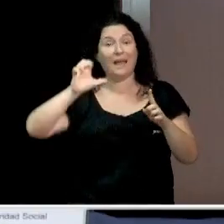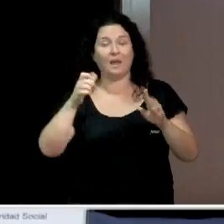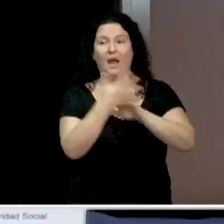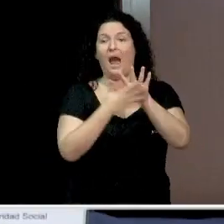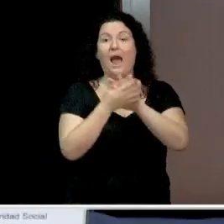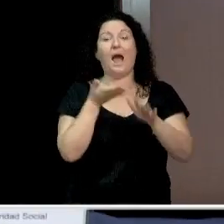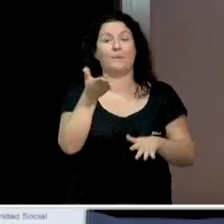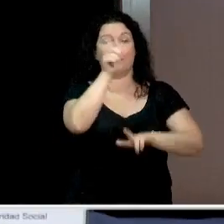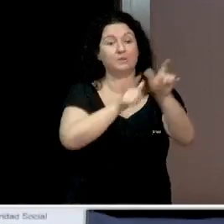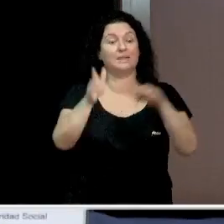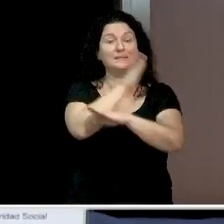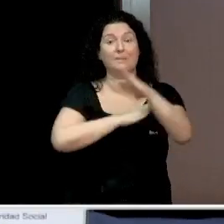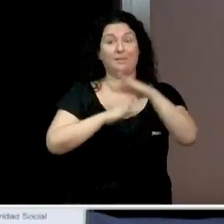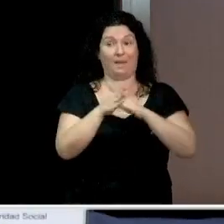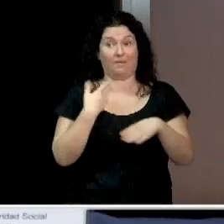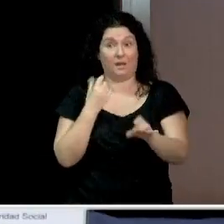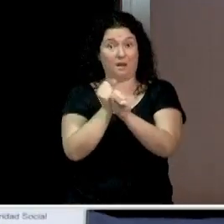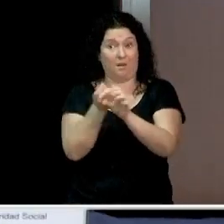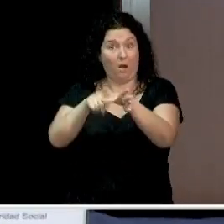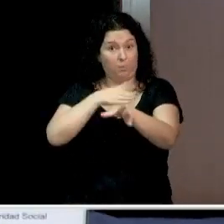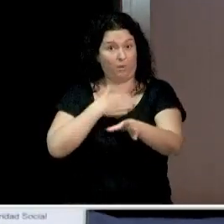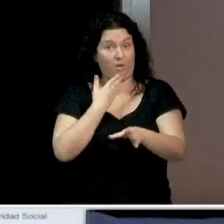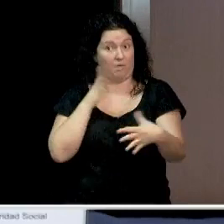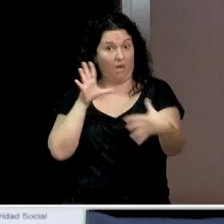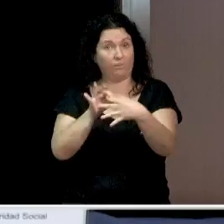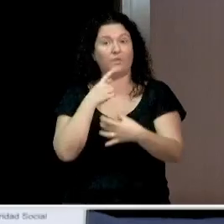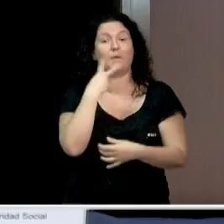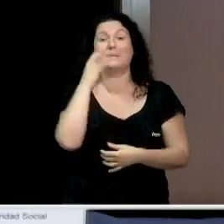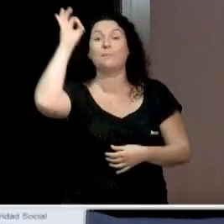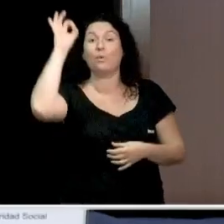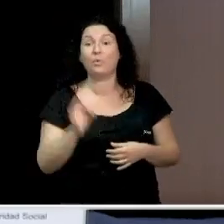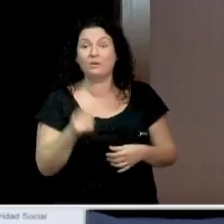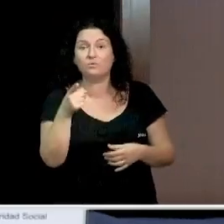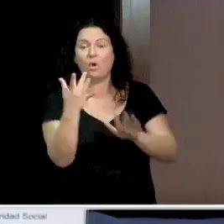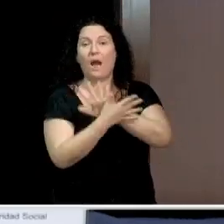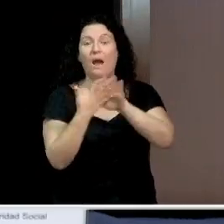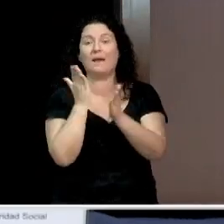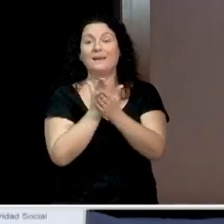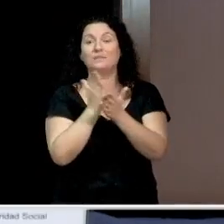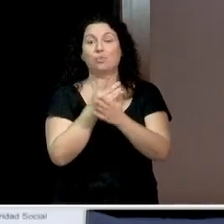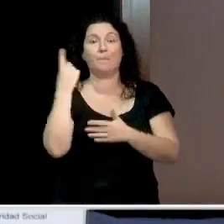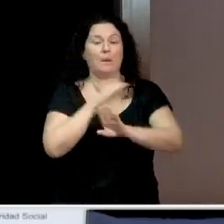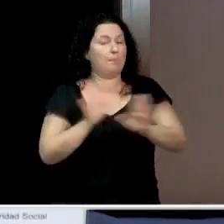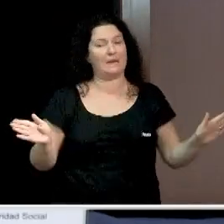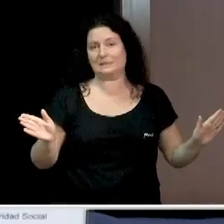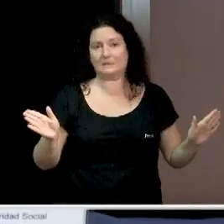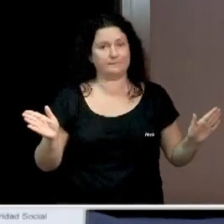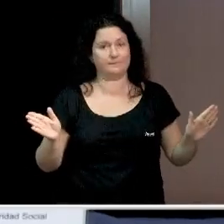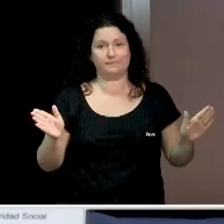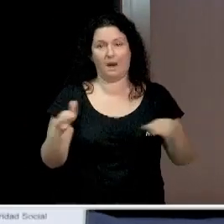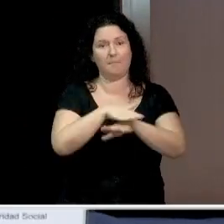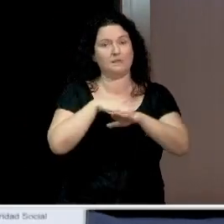con discapacidad en edad laboral, cerca de un 20% acreditan solamente estudios primarios.